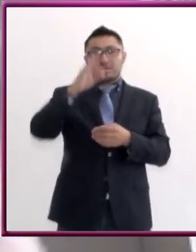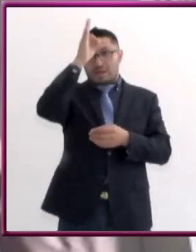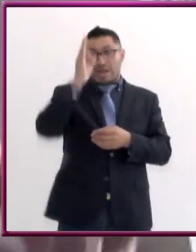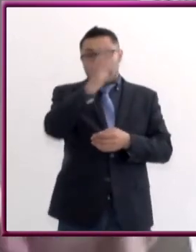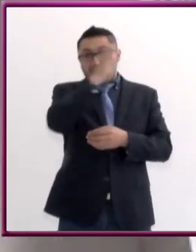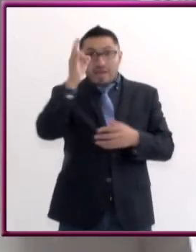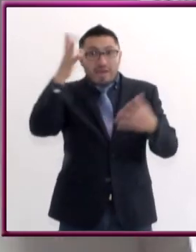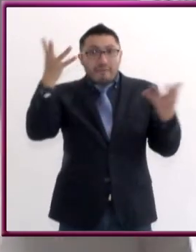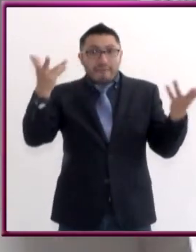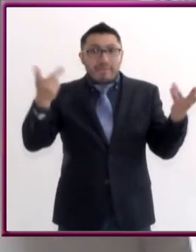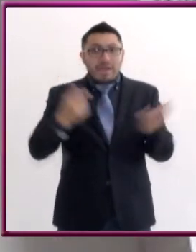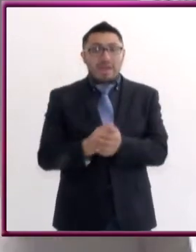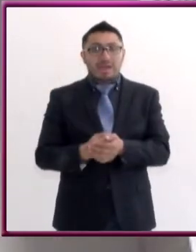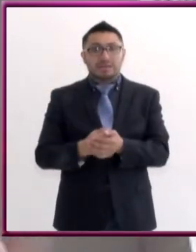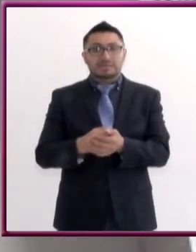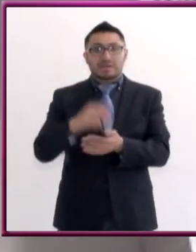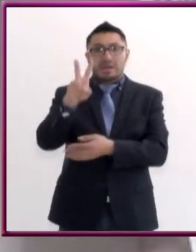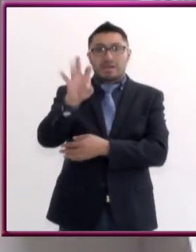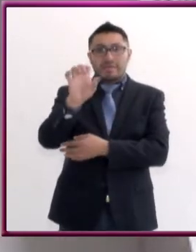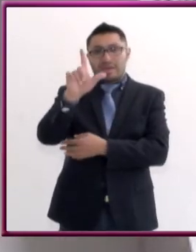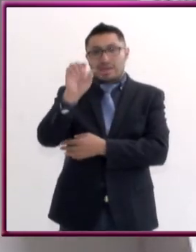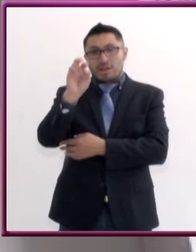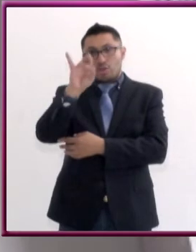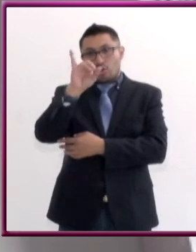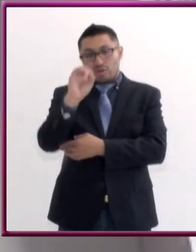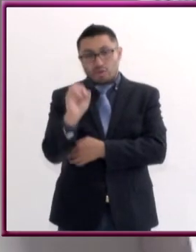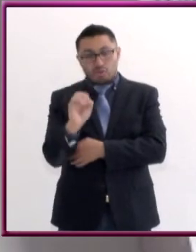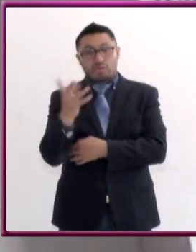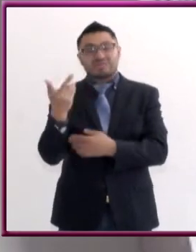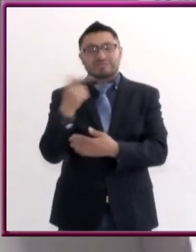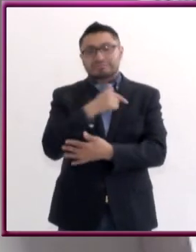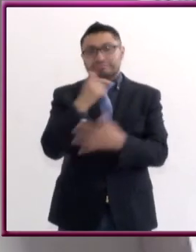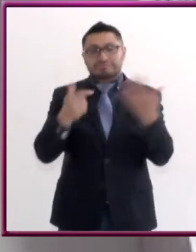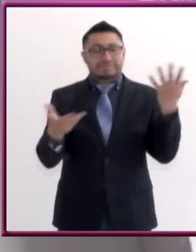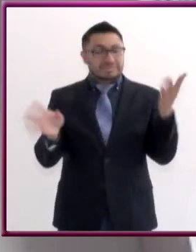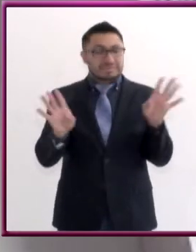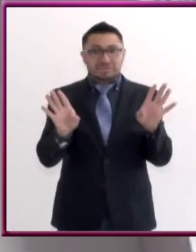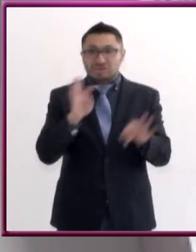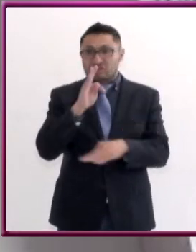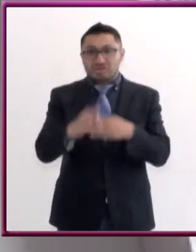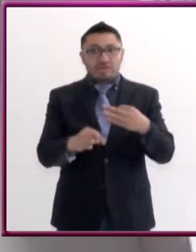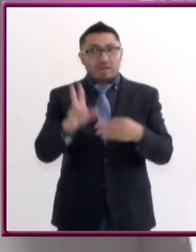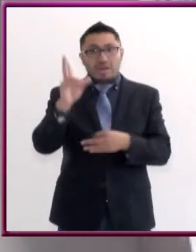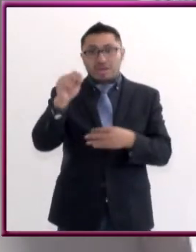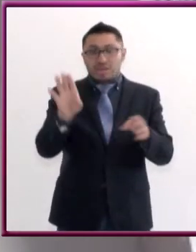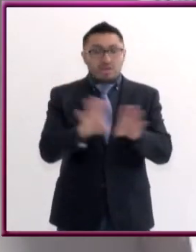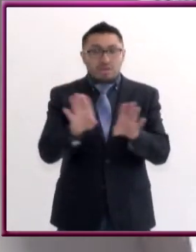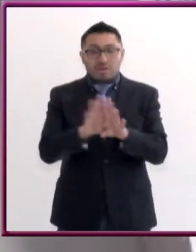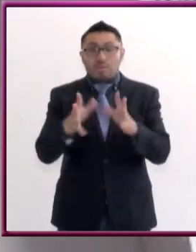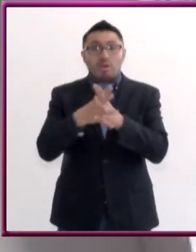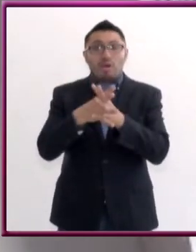misas, los velorios, digamos,